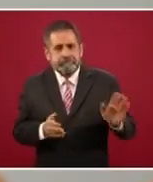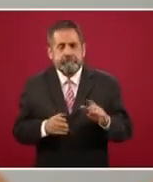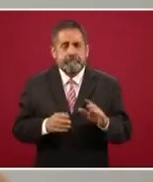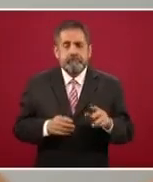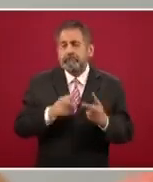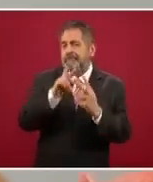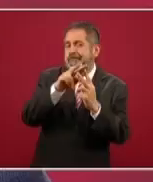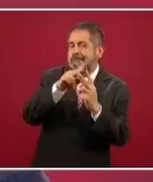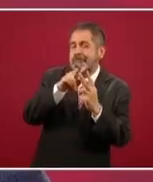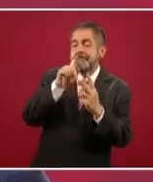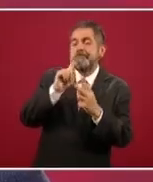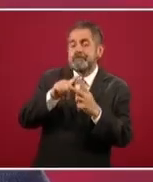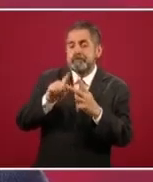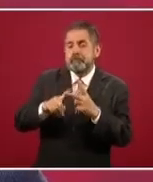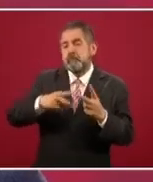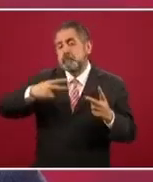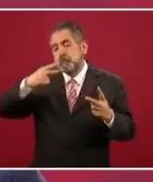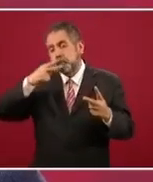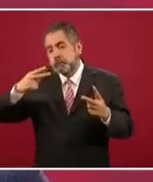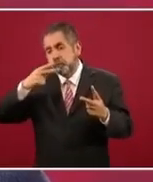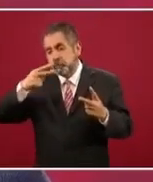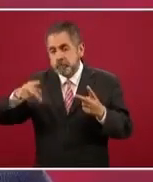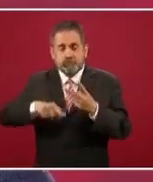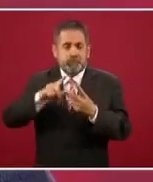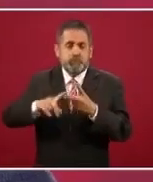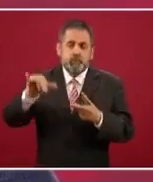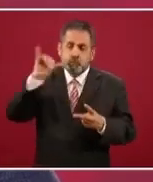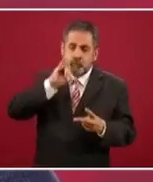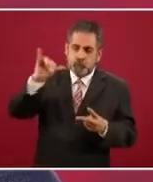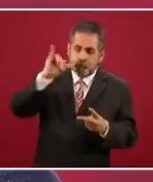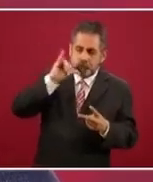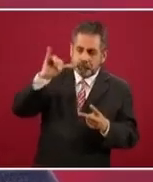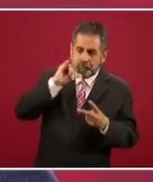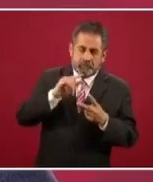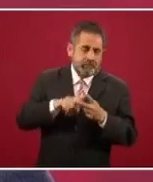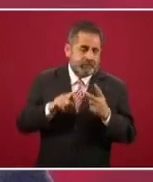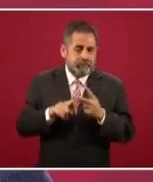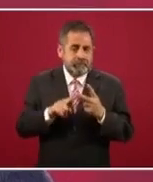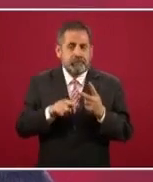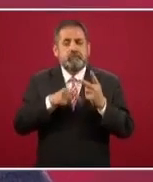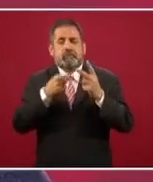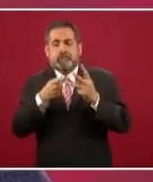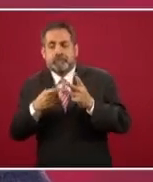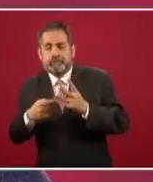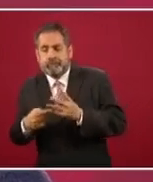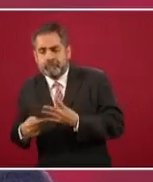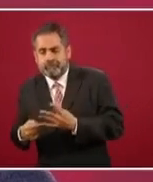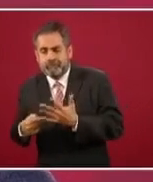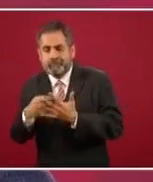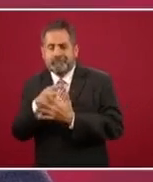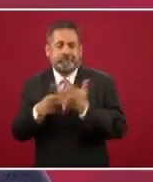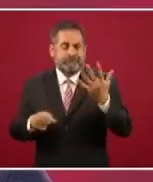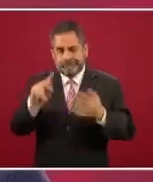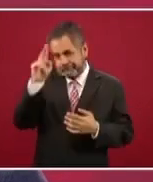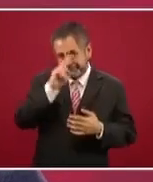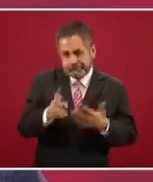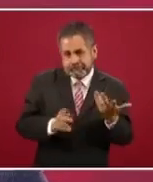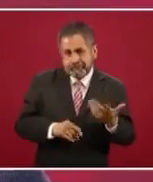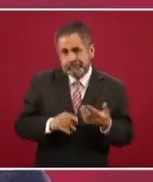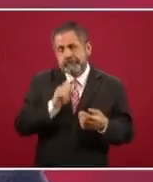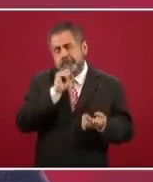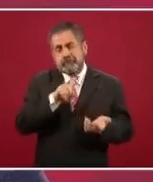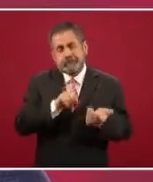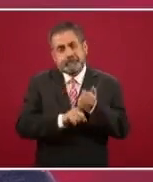más fuertes son el tabaco y el alcohol, y de ahí se dan pie a otras sustancias que también